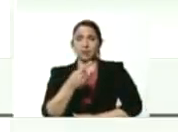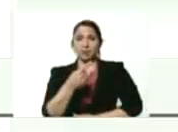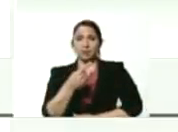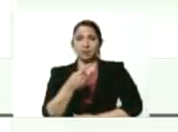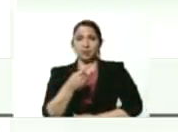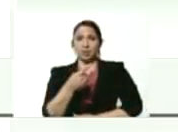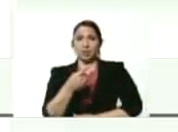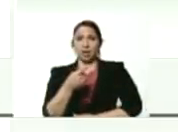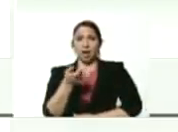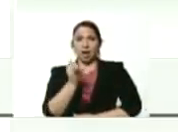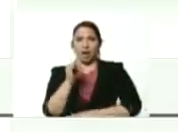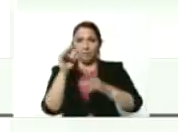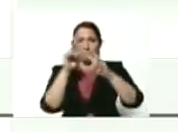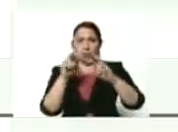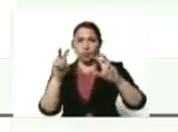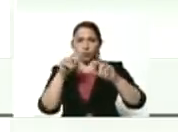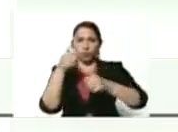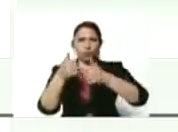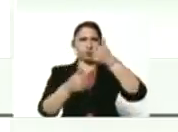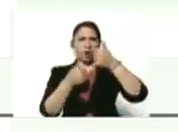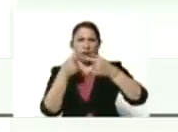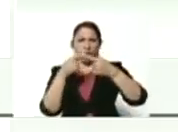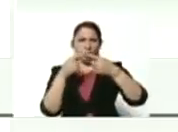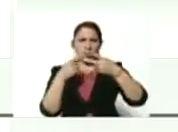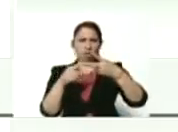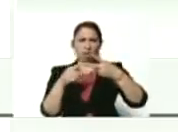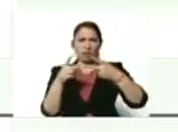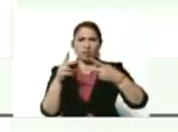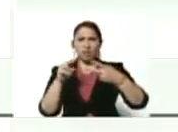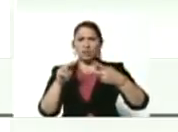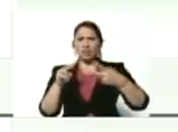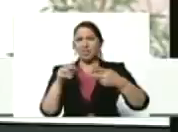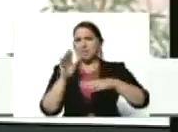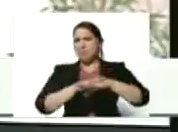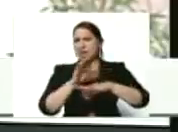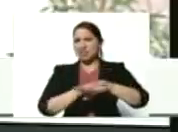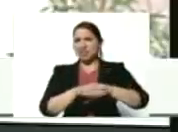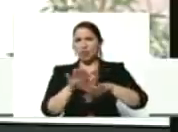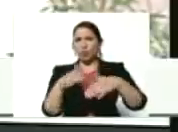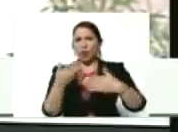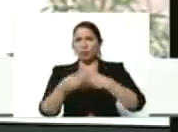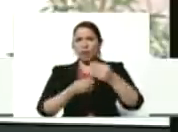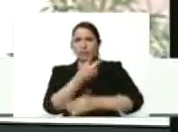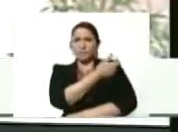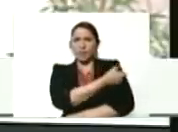se está investigando los efectos secundarios de las vacunas.